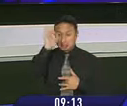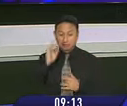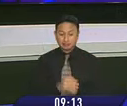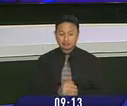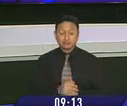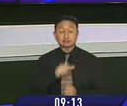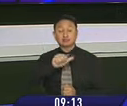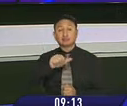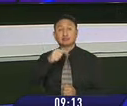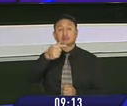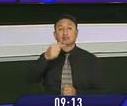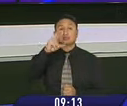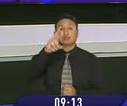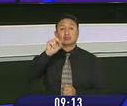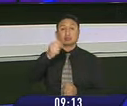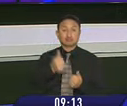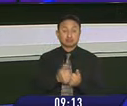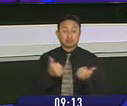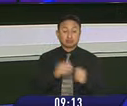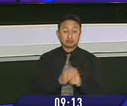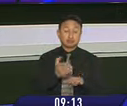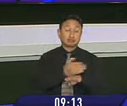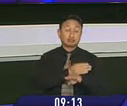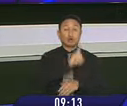desde noviembre del año pasado,